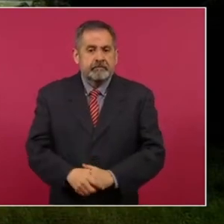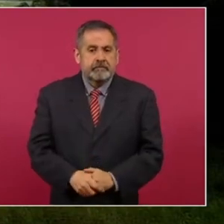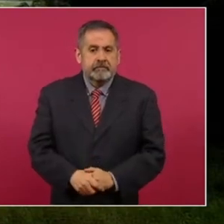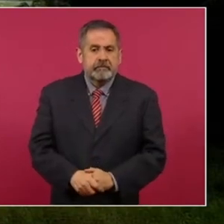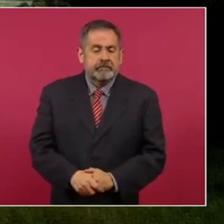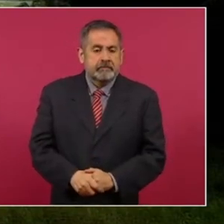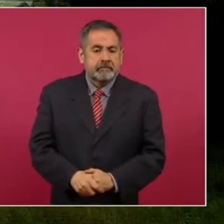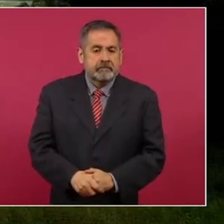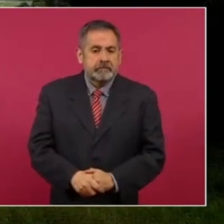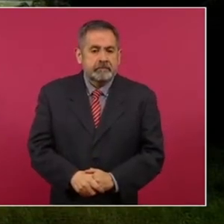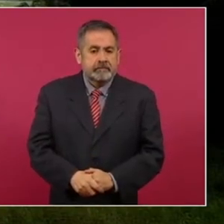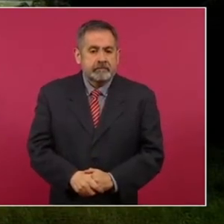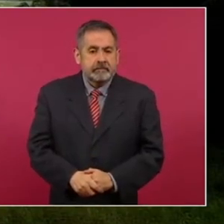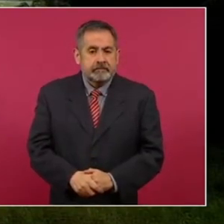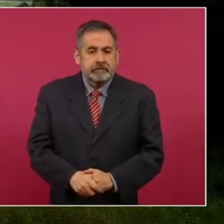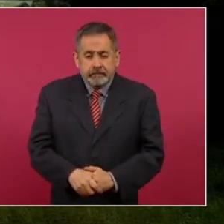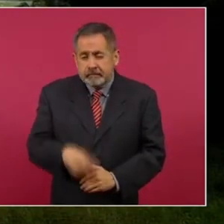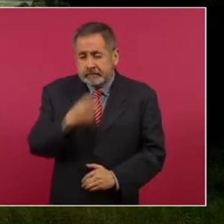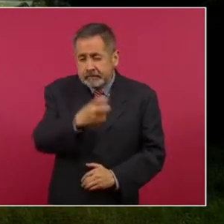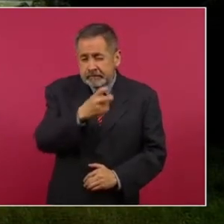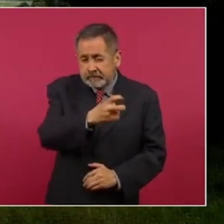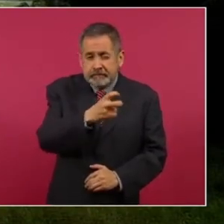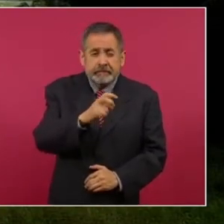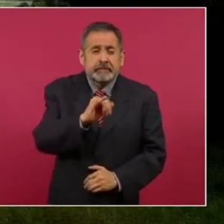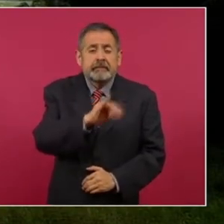Y aquí querían hacer el aeropuerto.